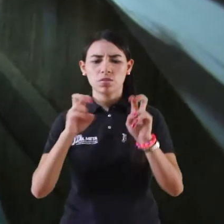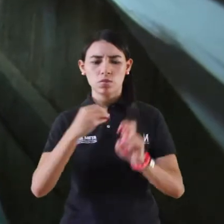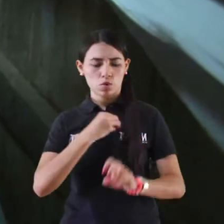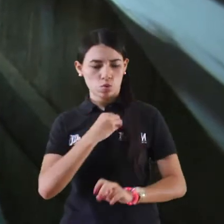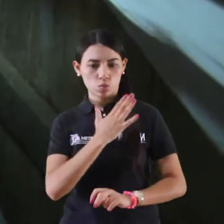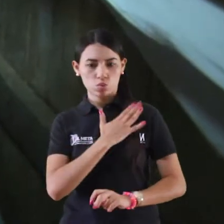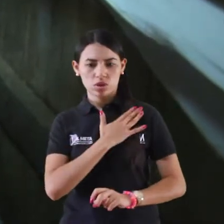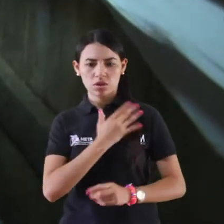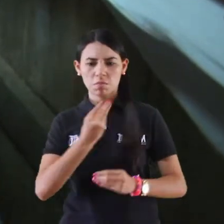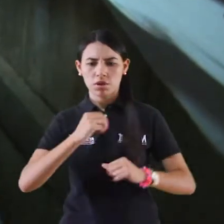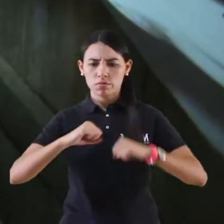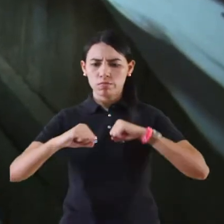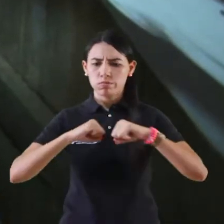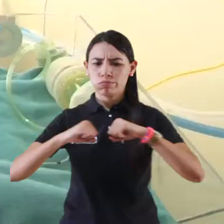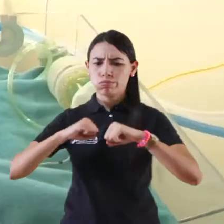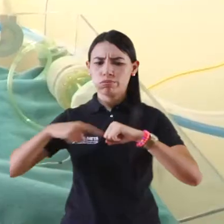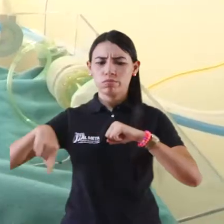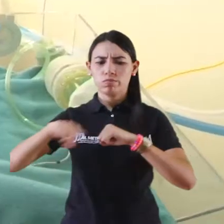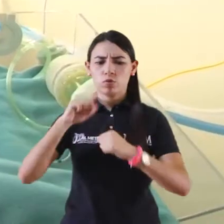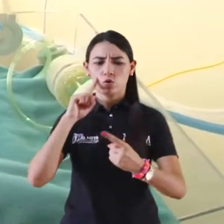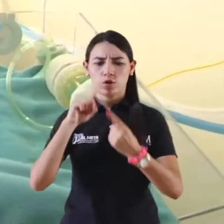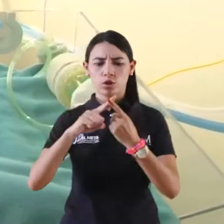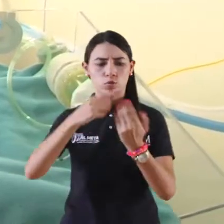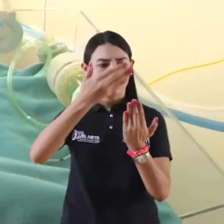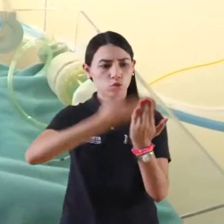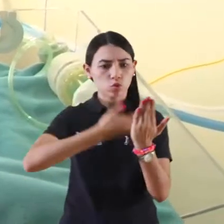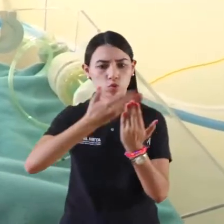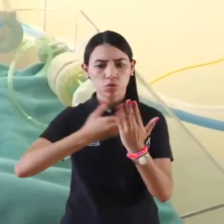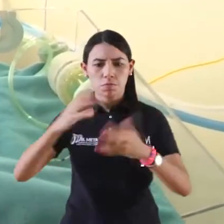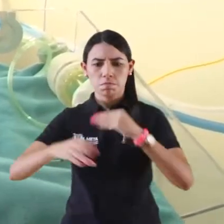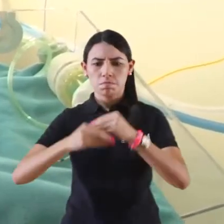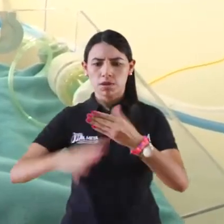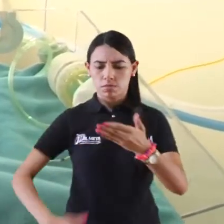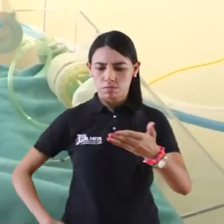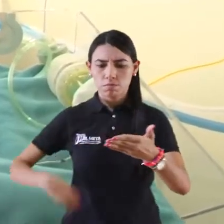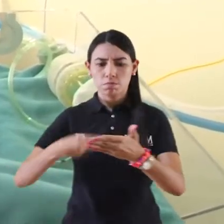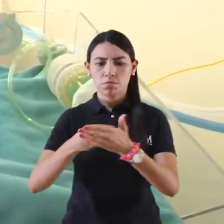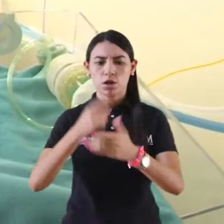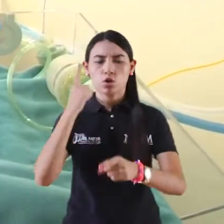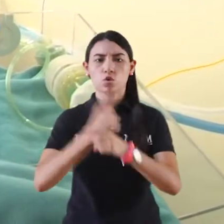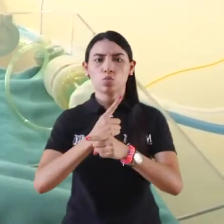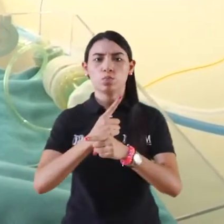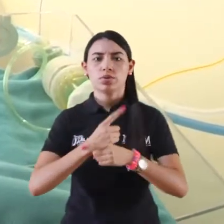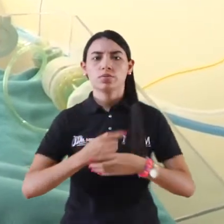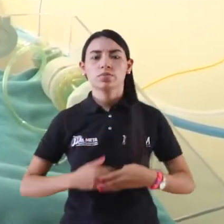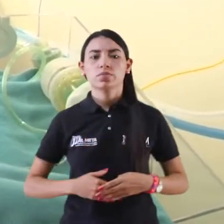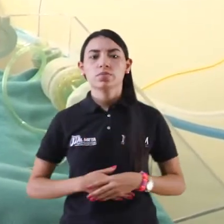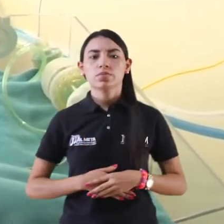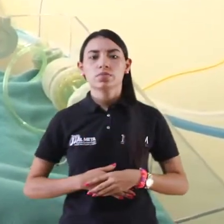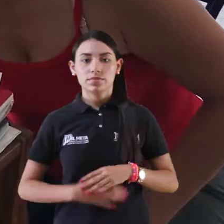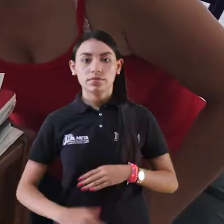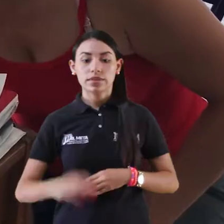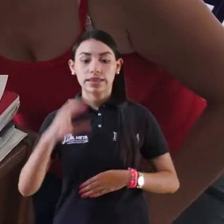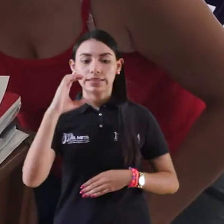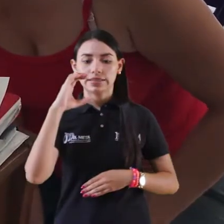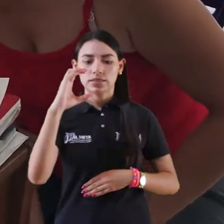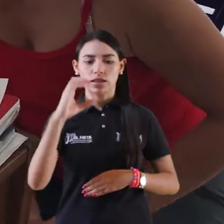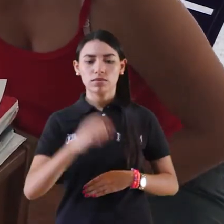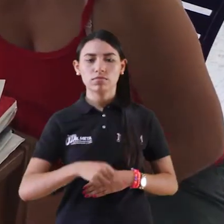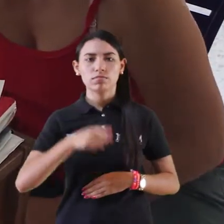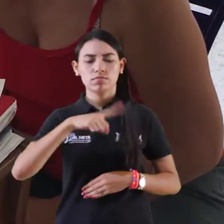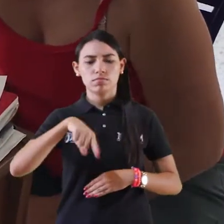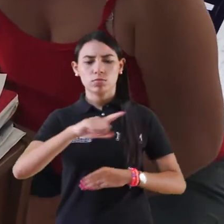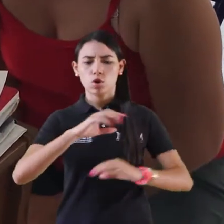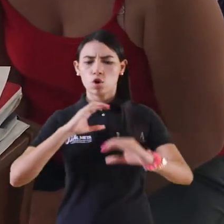que su condición amerite sin que sea exigible documento o cancelación de pago previo alguno. A mantener